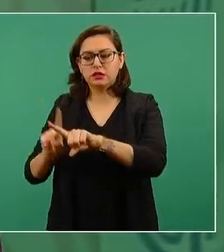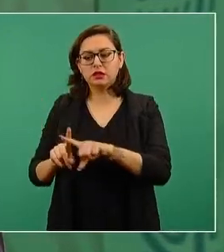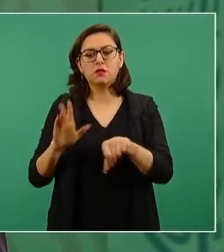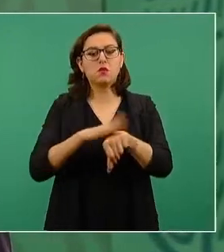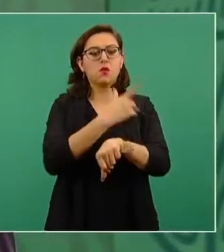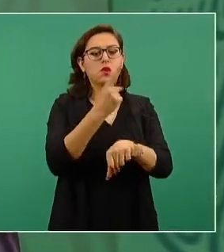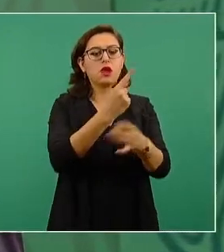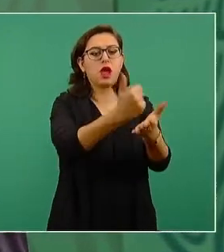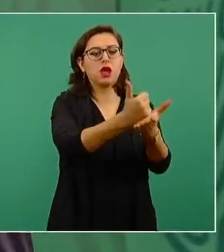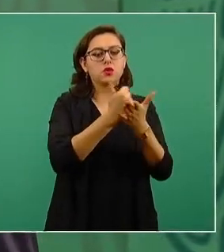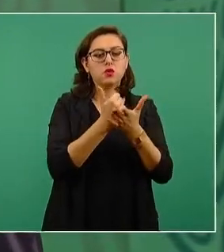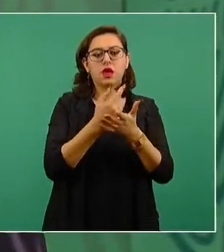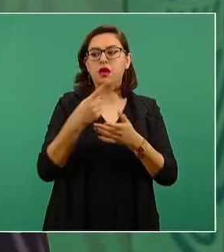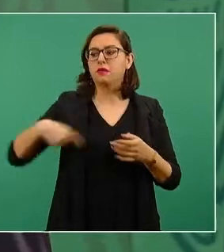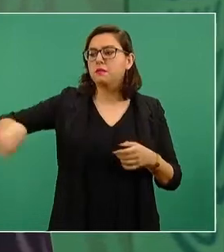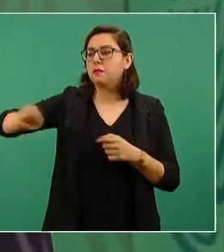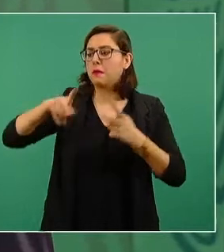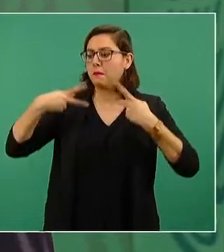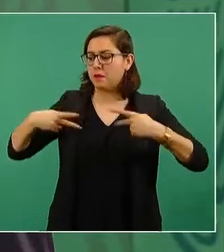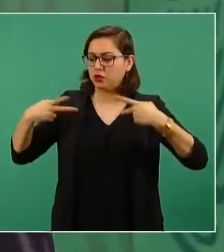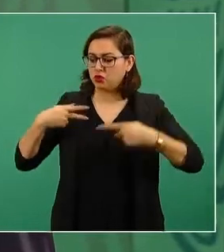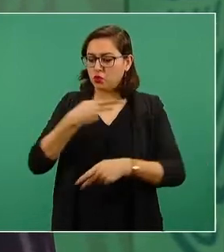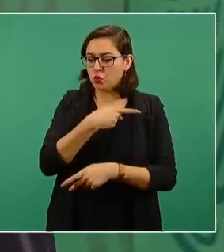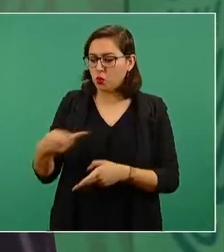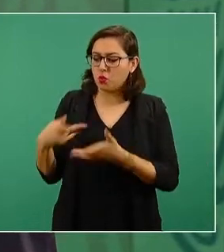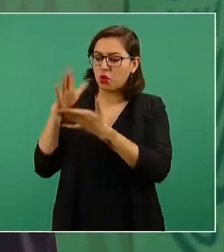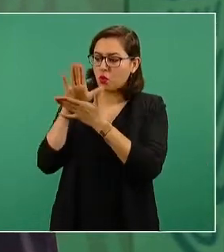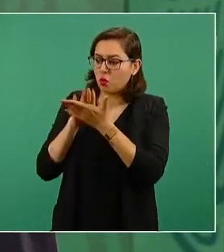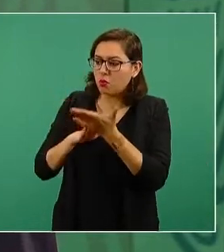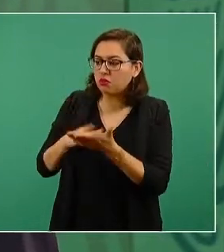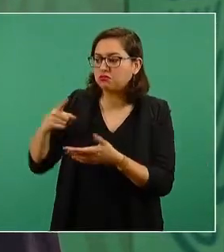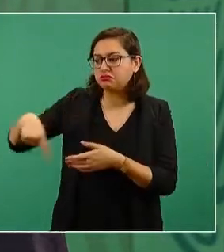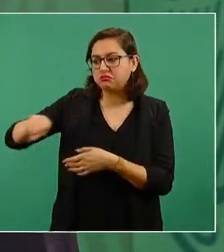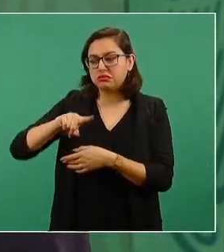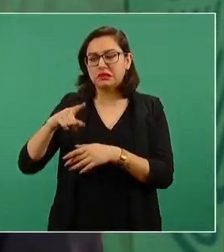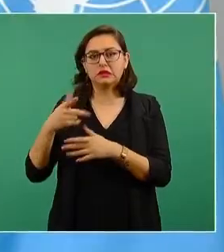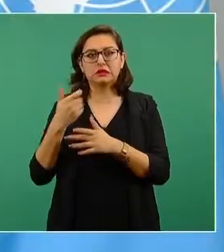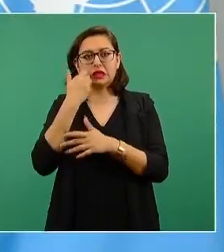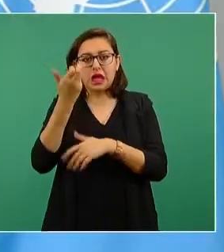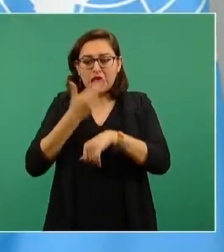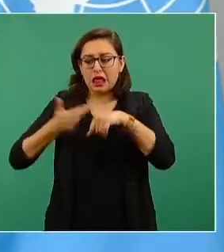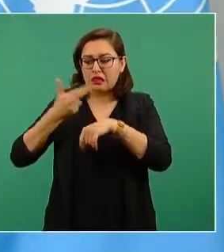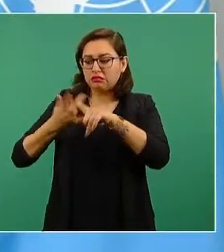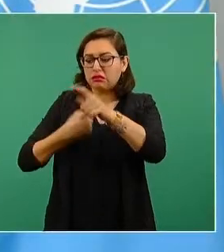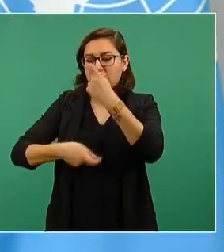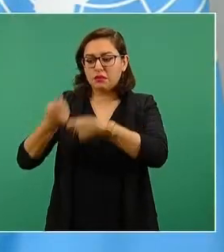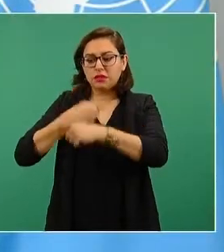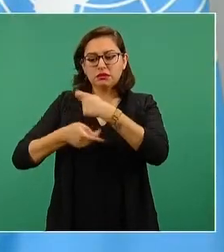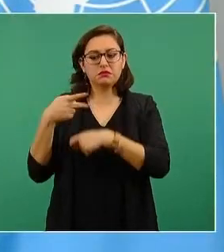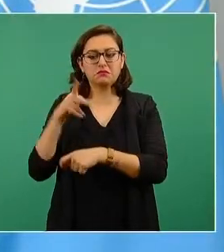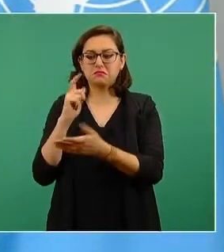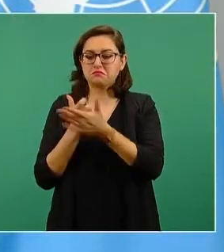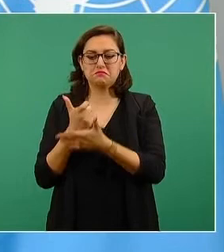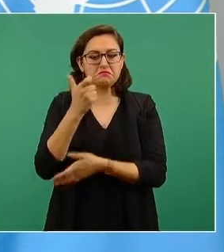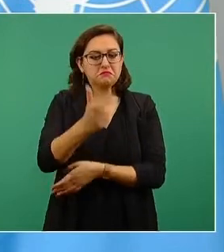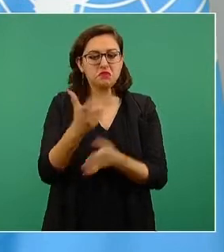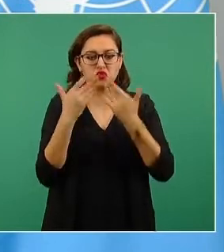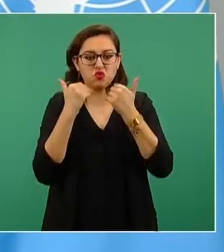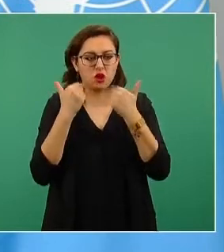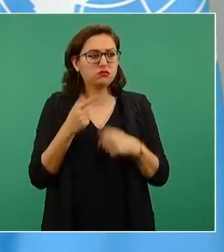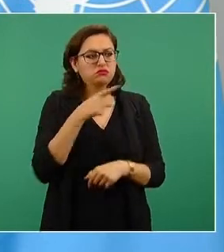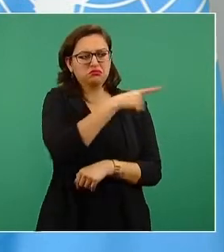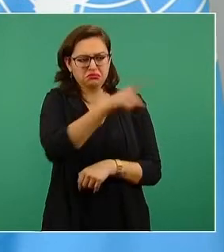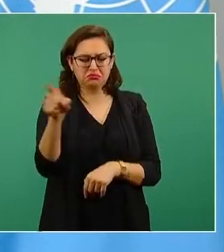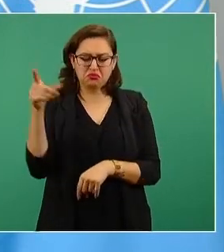trabajadores, de gente humilde que no tiene para pagar sus trámites. Nos